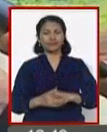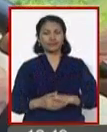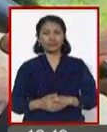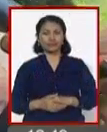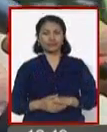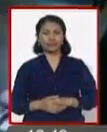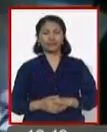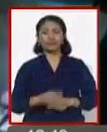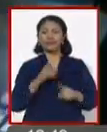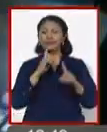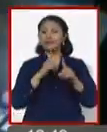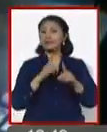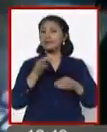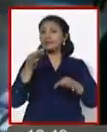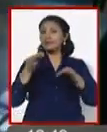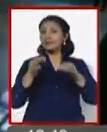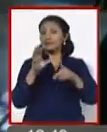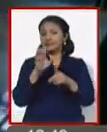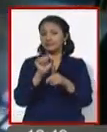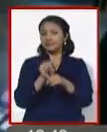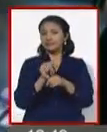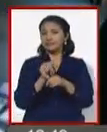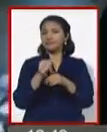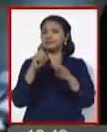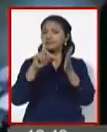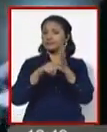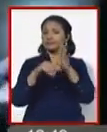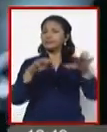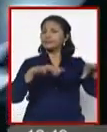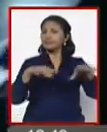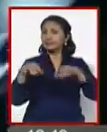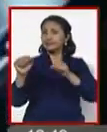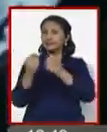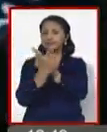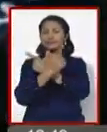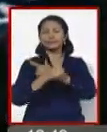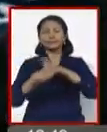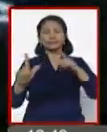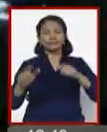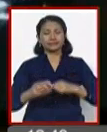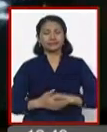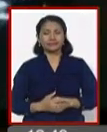ingresado por órdenes judiciales de detención preventiva y habría salido también por órdenes judiciales